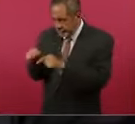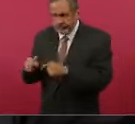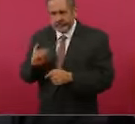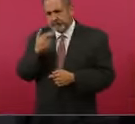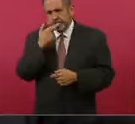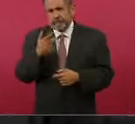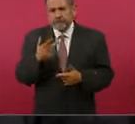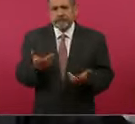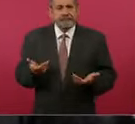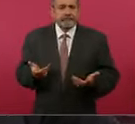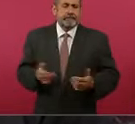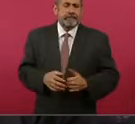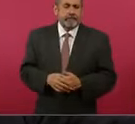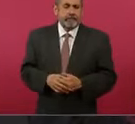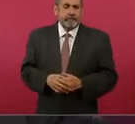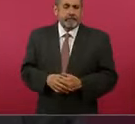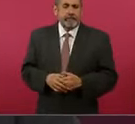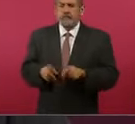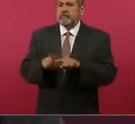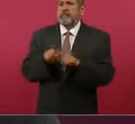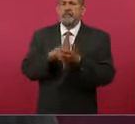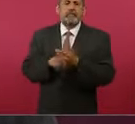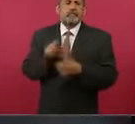mismo como